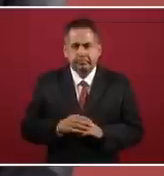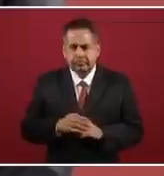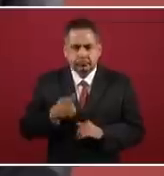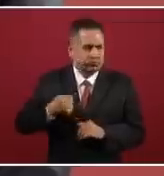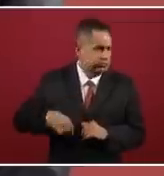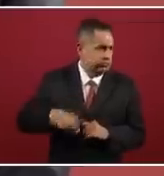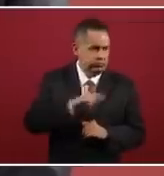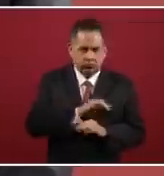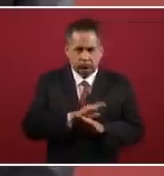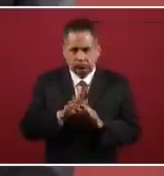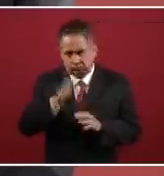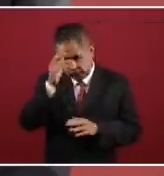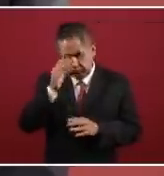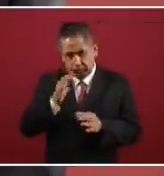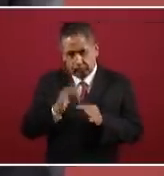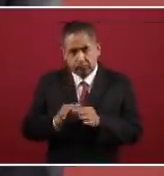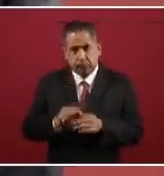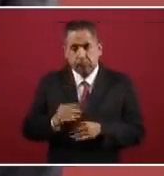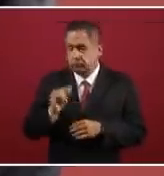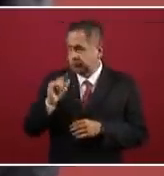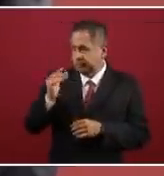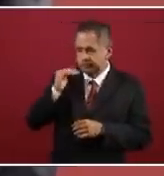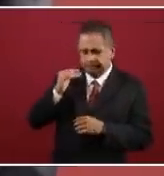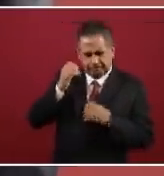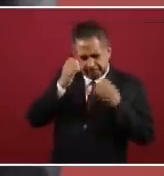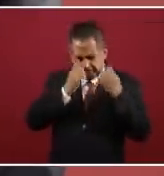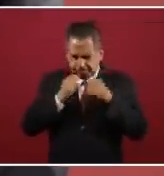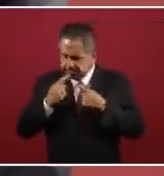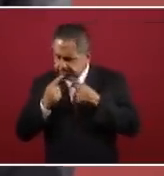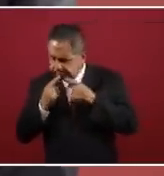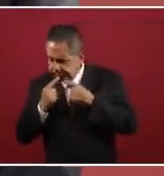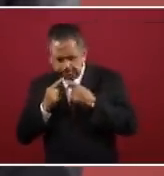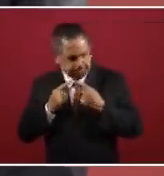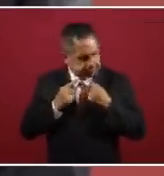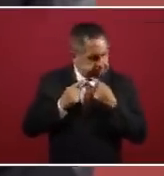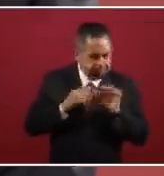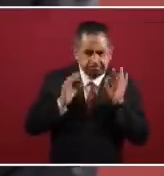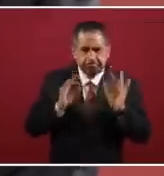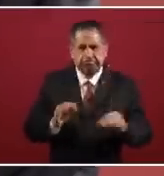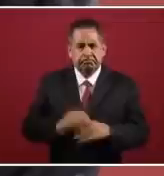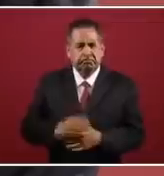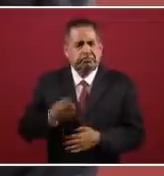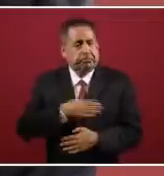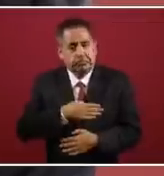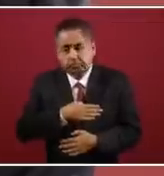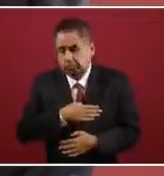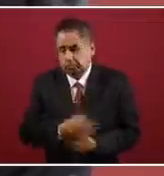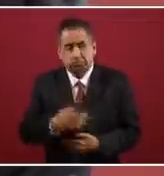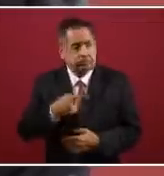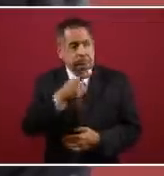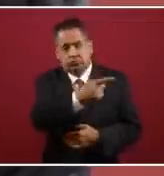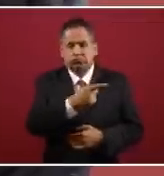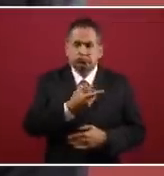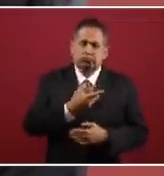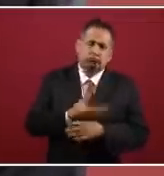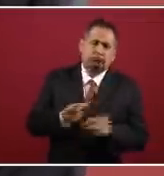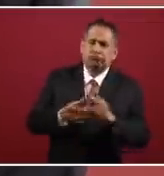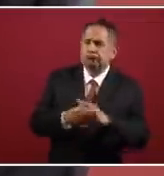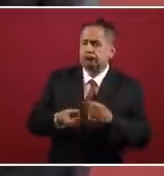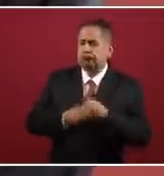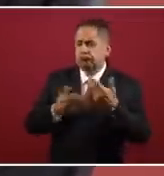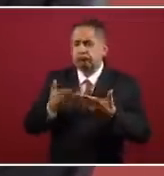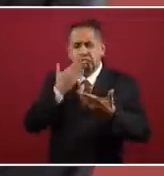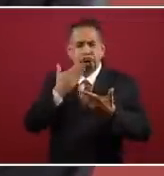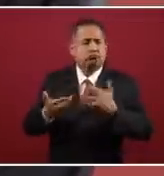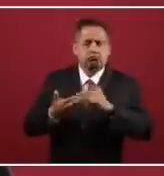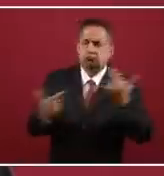acordado, se acaba de hacer una evaluación y celebro que él haya expresado que son buenas